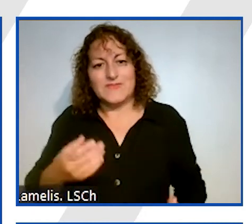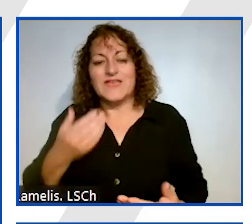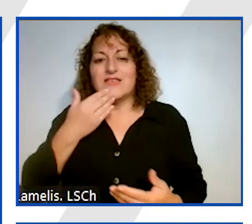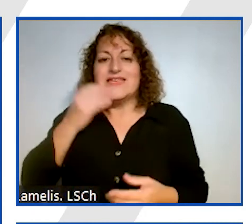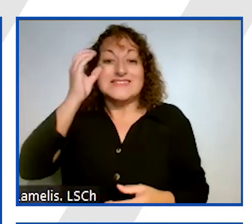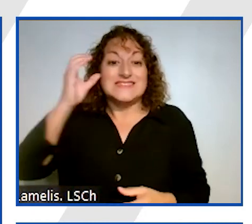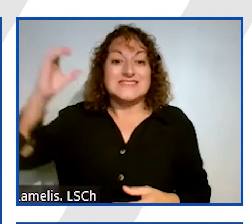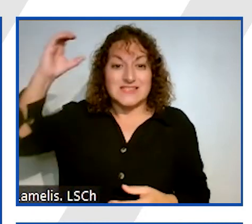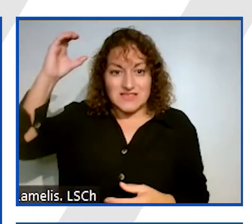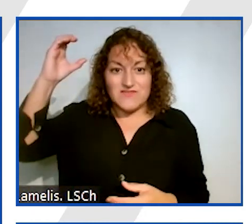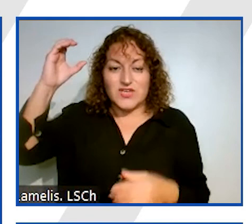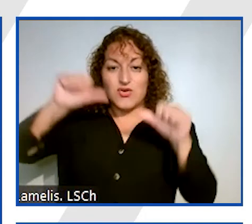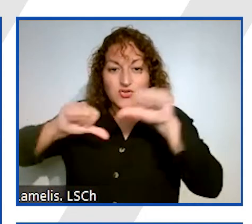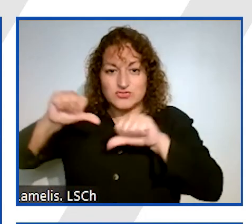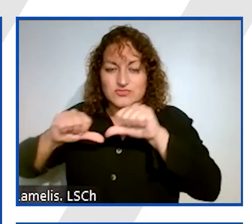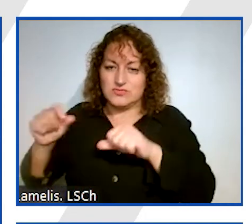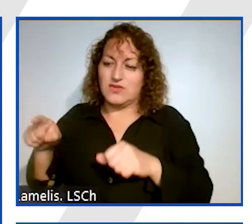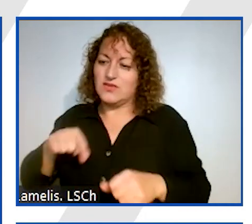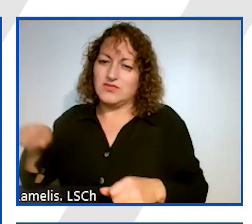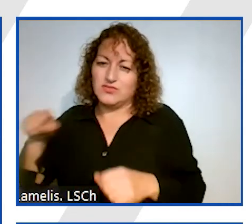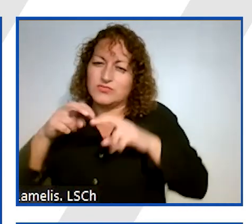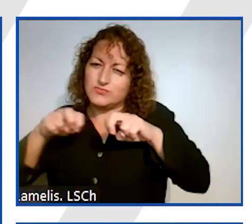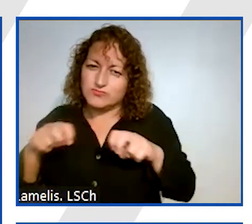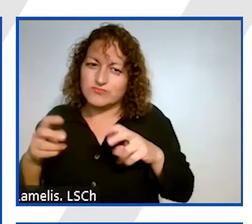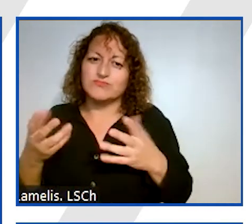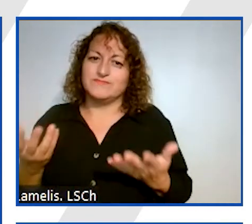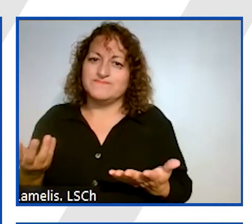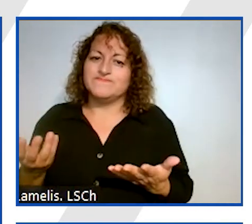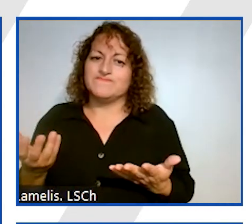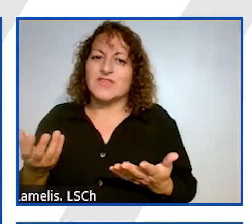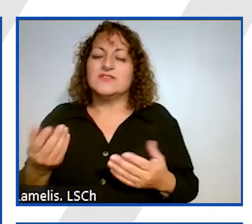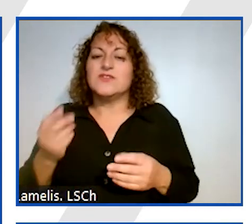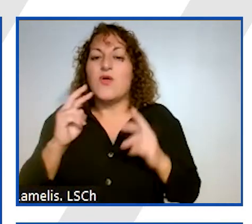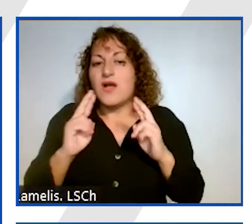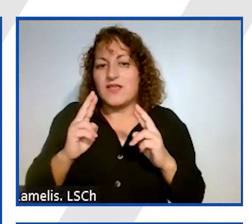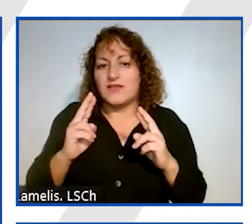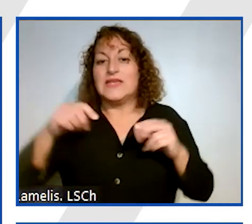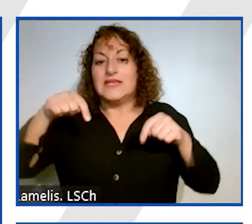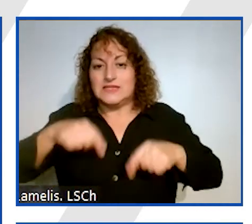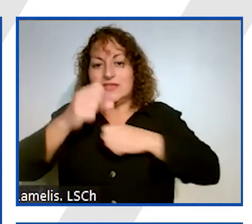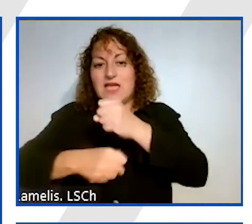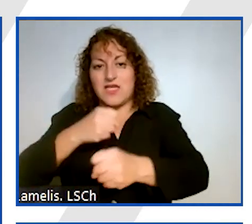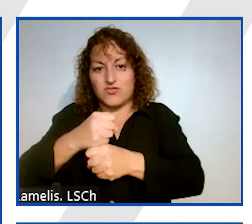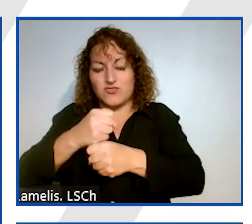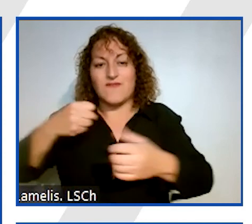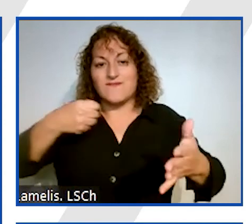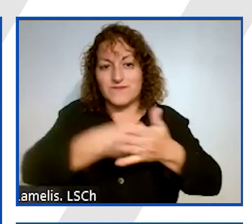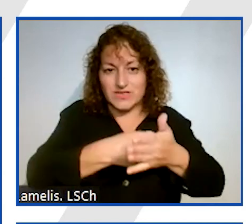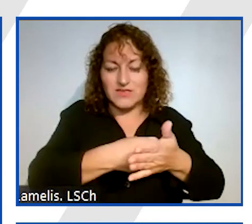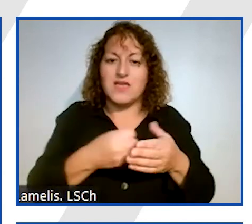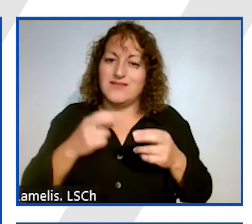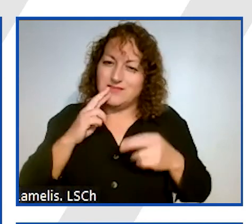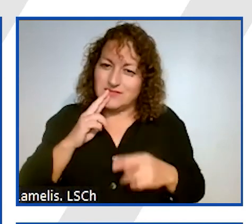tengo el gusto de liderar este proyecto. Y esperamos de aquí a fin de año poder tener resultados. Y dentro de